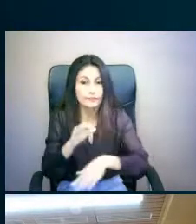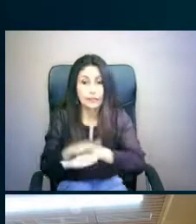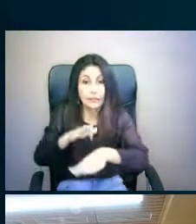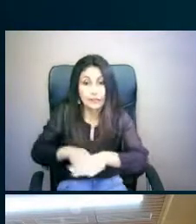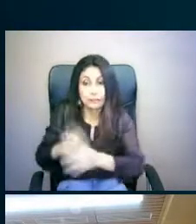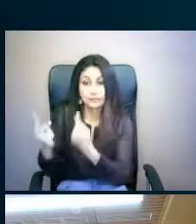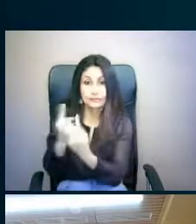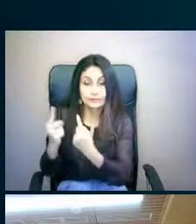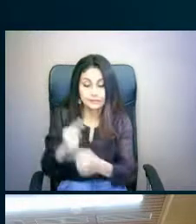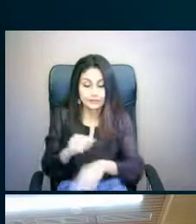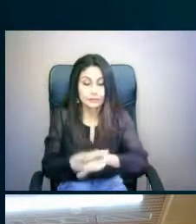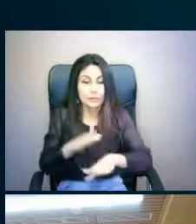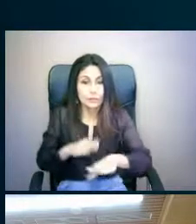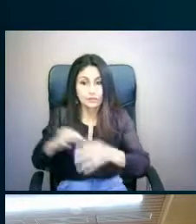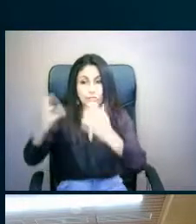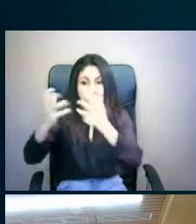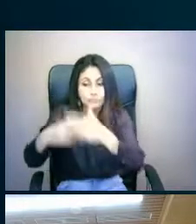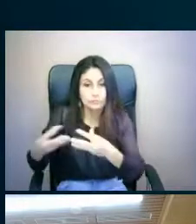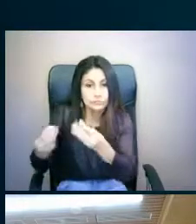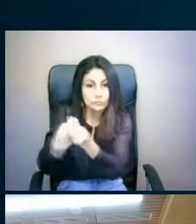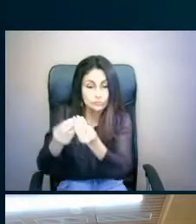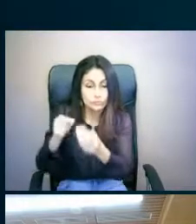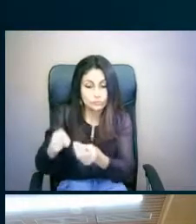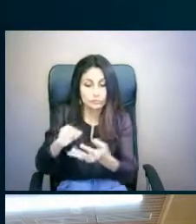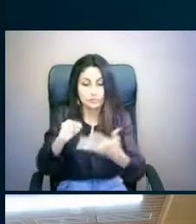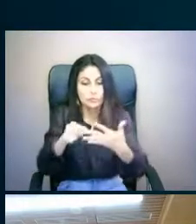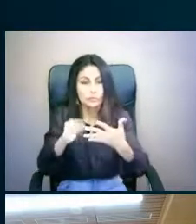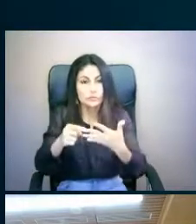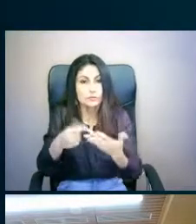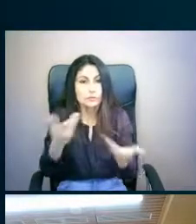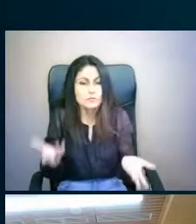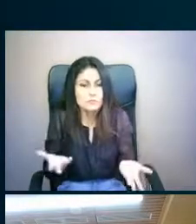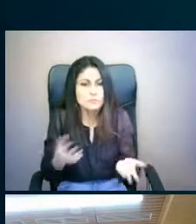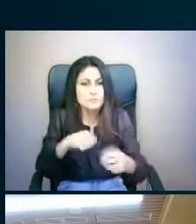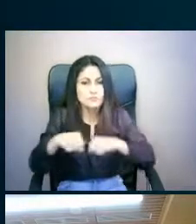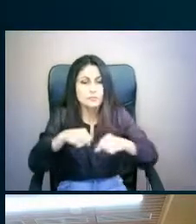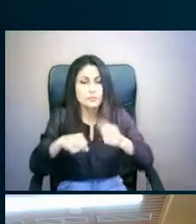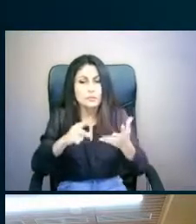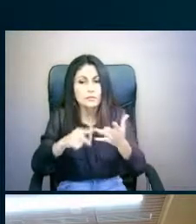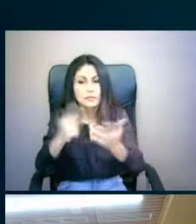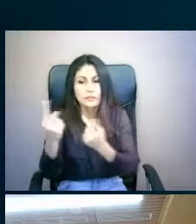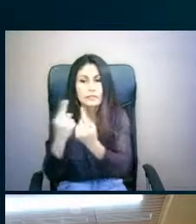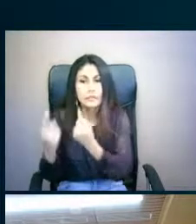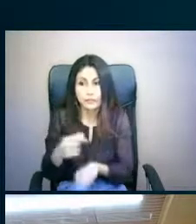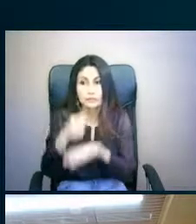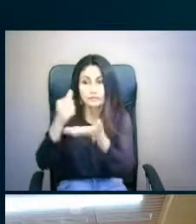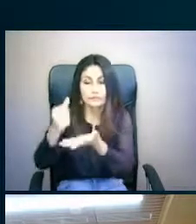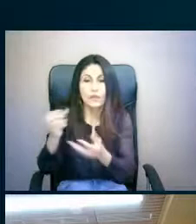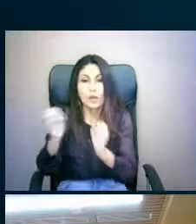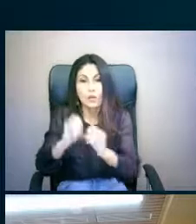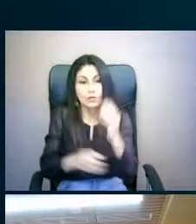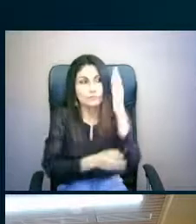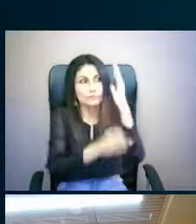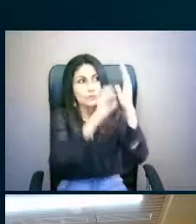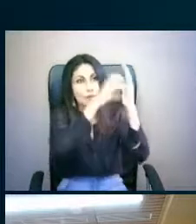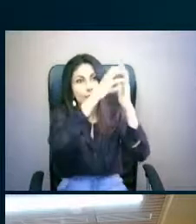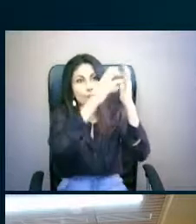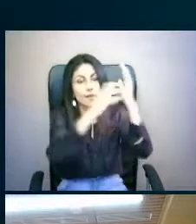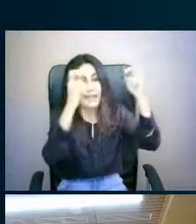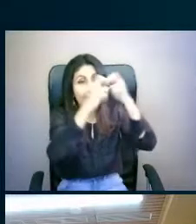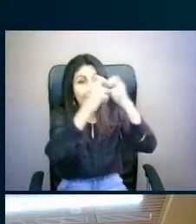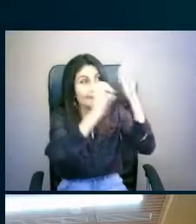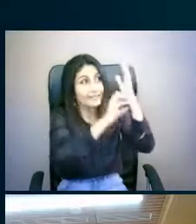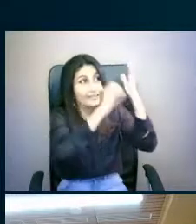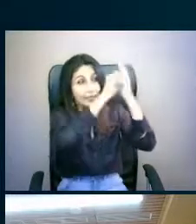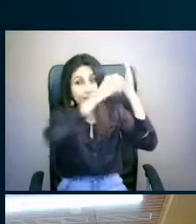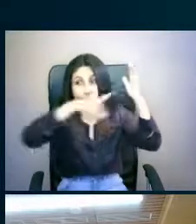equipo, desempeño de plan de mantenimiento, mapa de clientes compensados y transformadores sobrecargados.